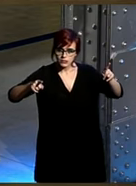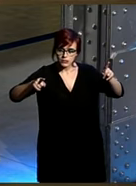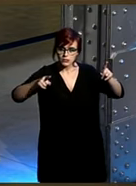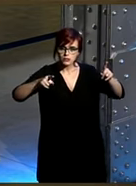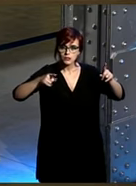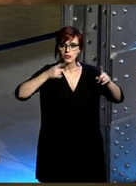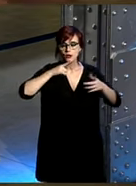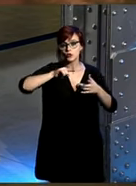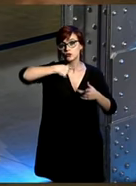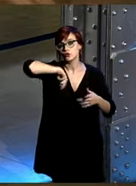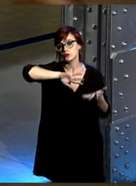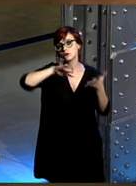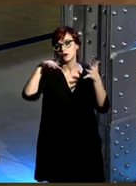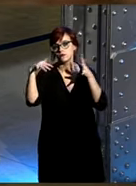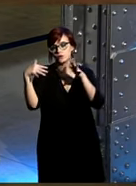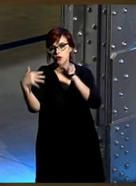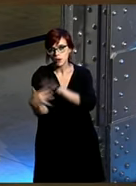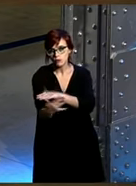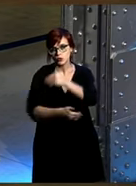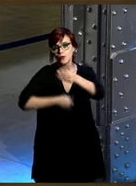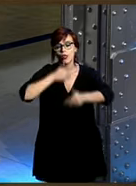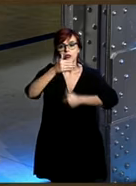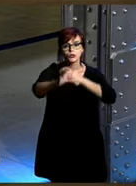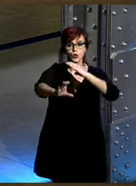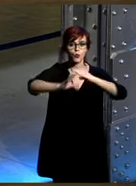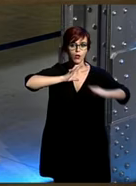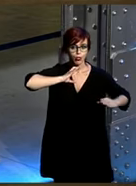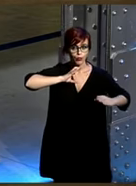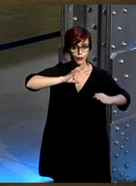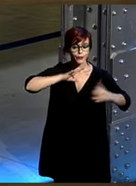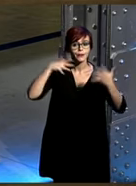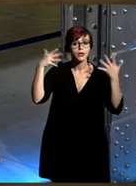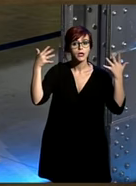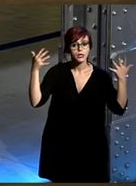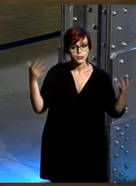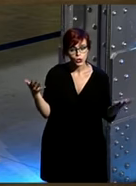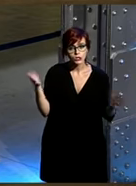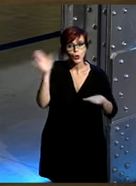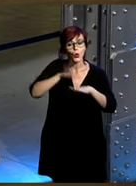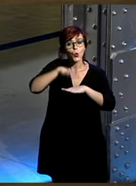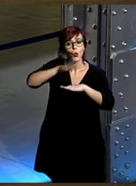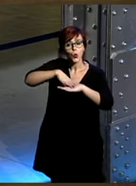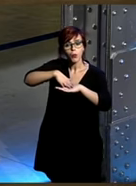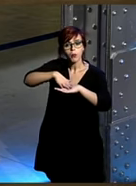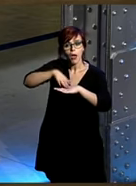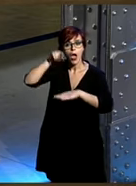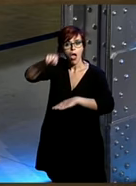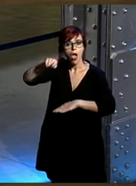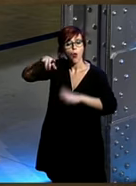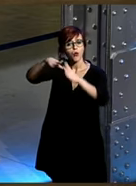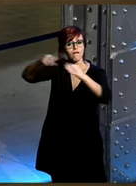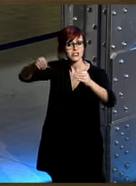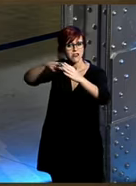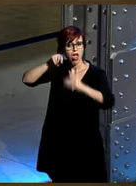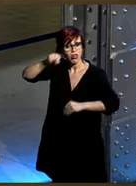manera, que transformamos procesos de comunicación. Entonces, culpabilizar a que esta universidad